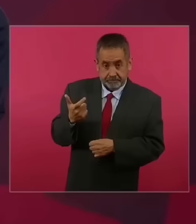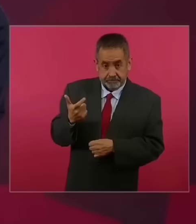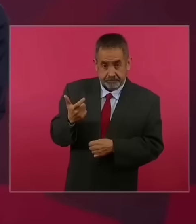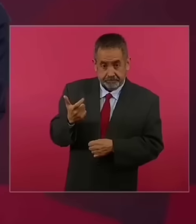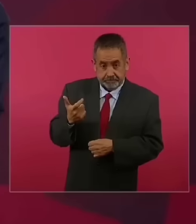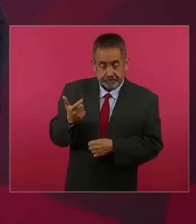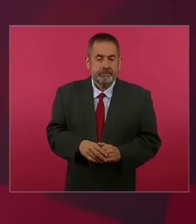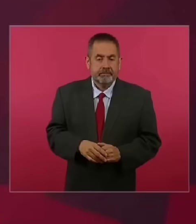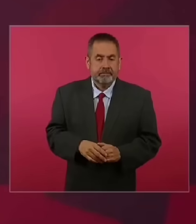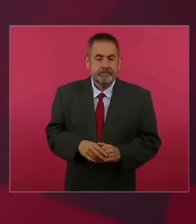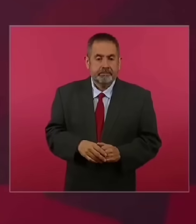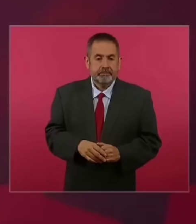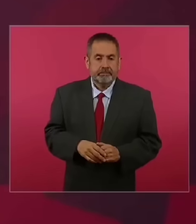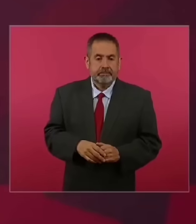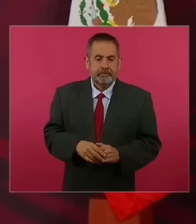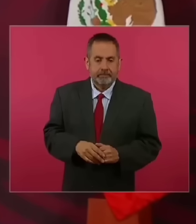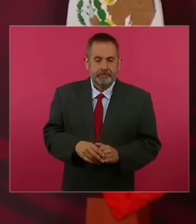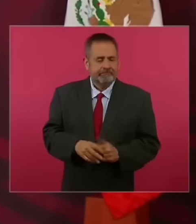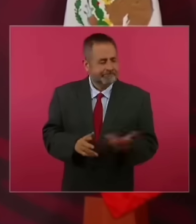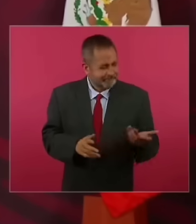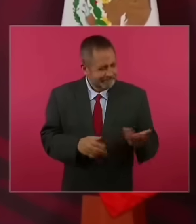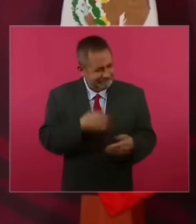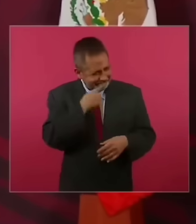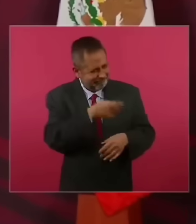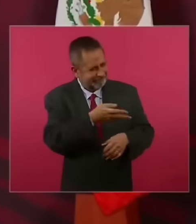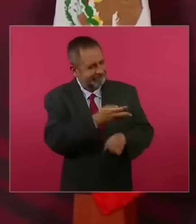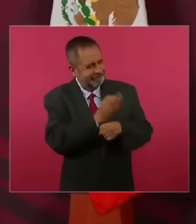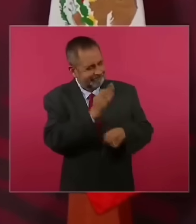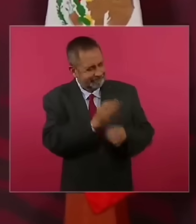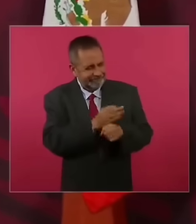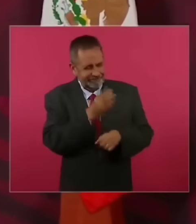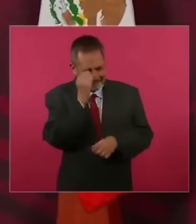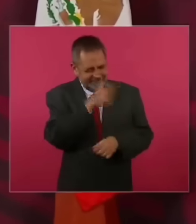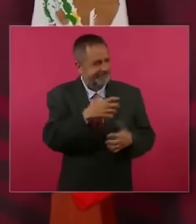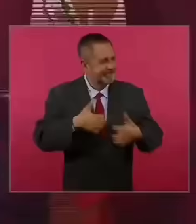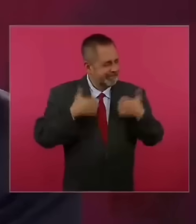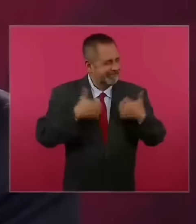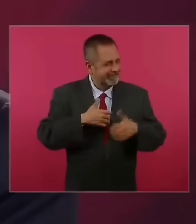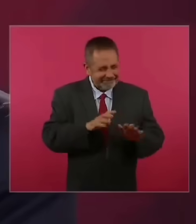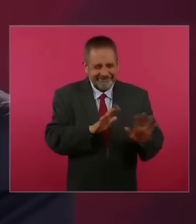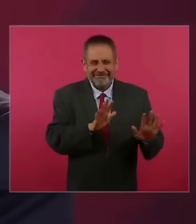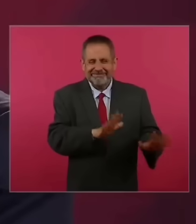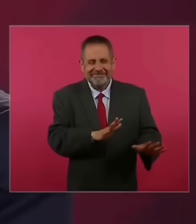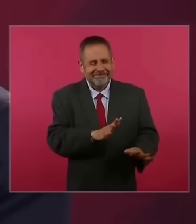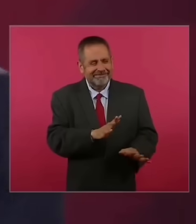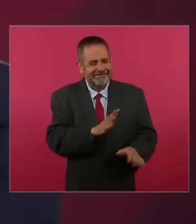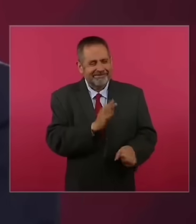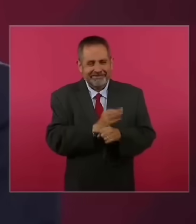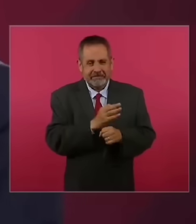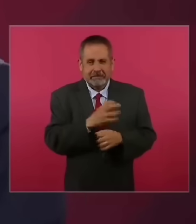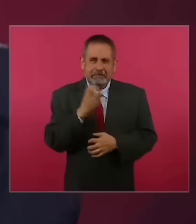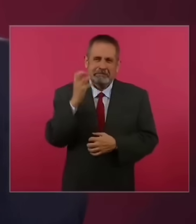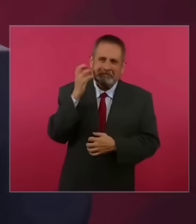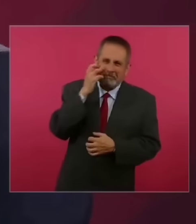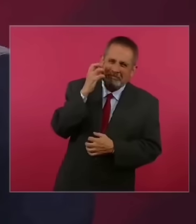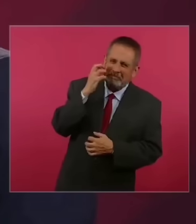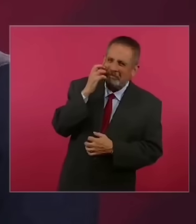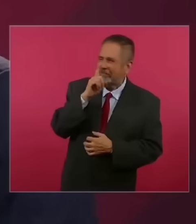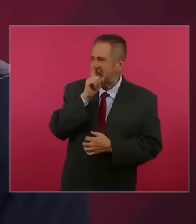porque hay que tener sentido del humor, no enojarnos. no estar amargados